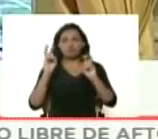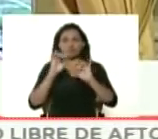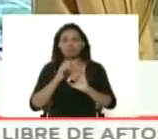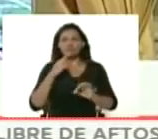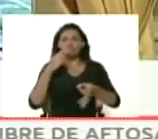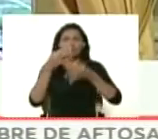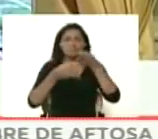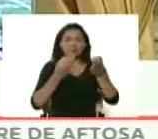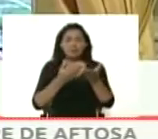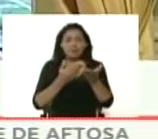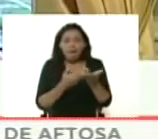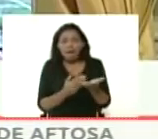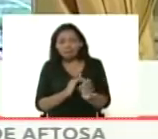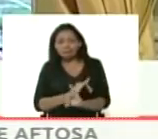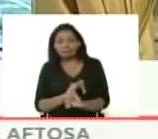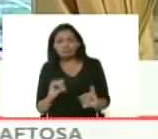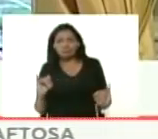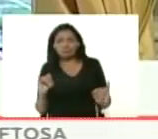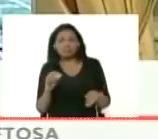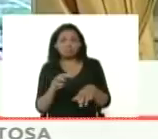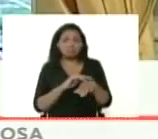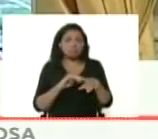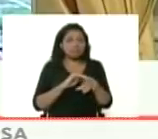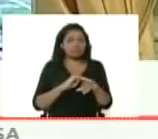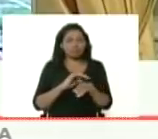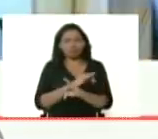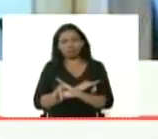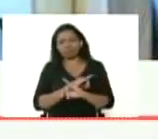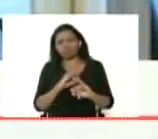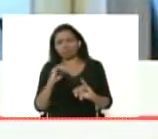hablado, lo había conversado, ya el ministro me lo había